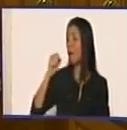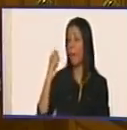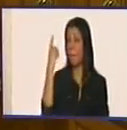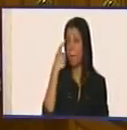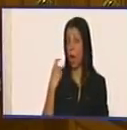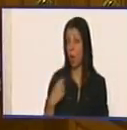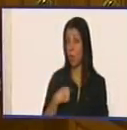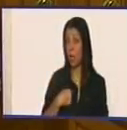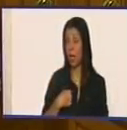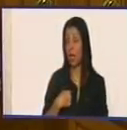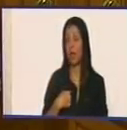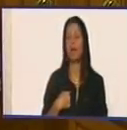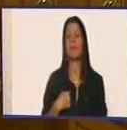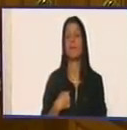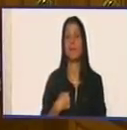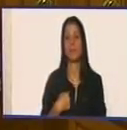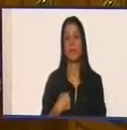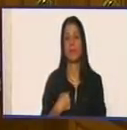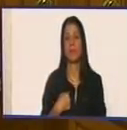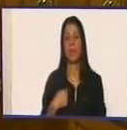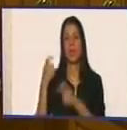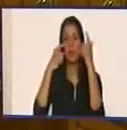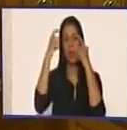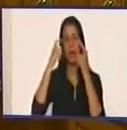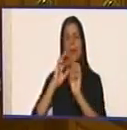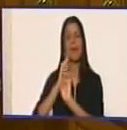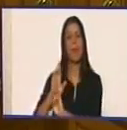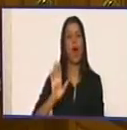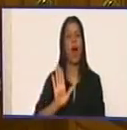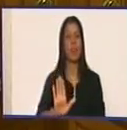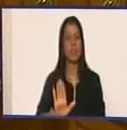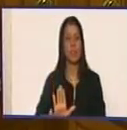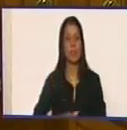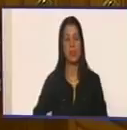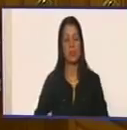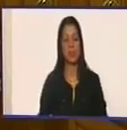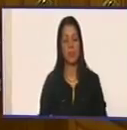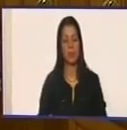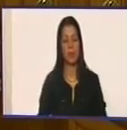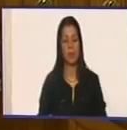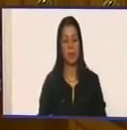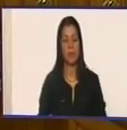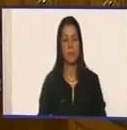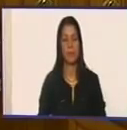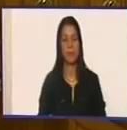José Vicente Rangel, dice lo siguiente, ya